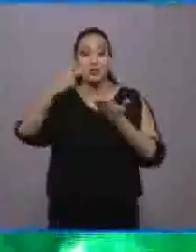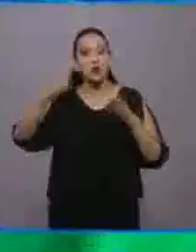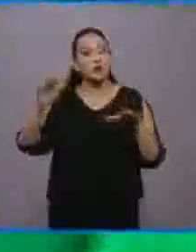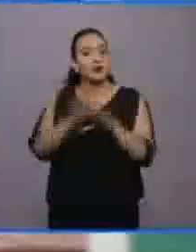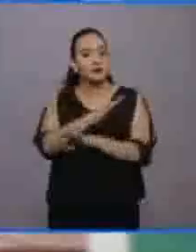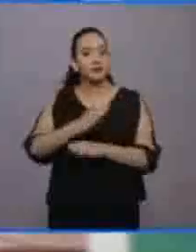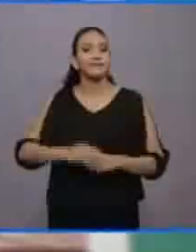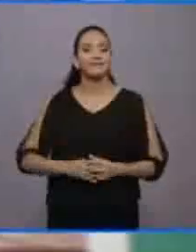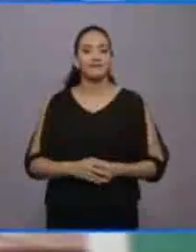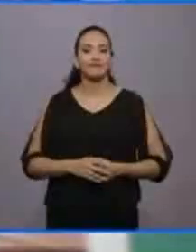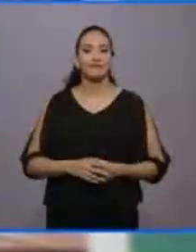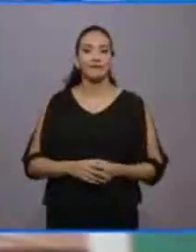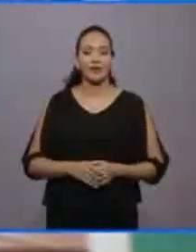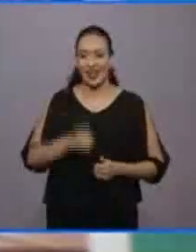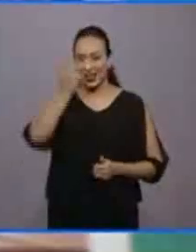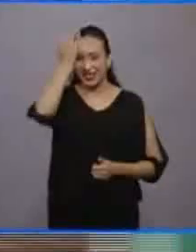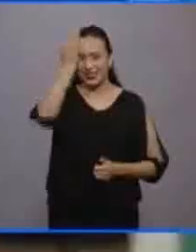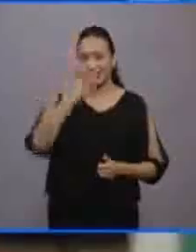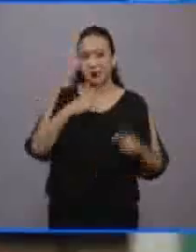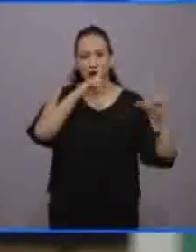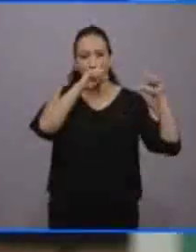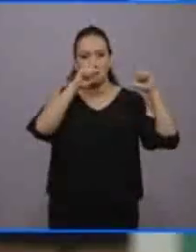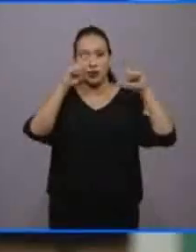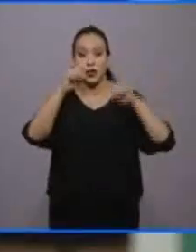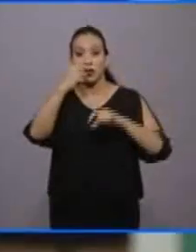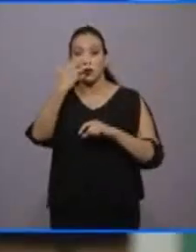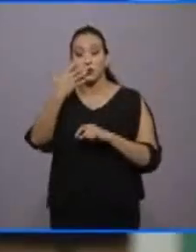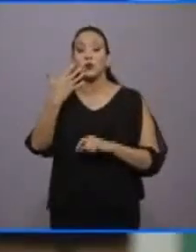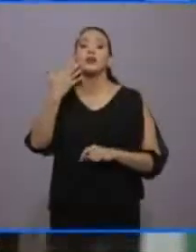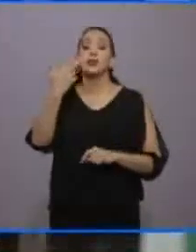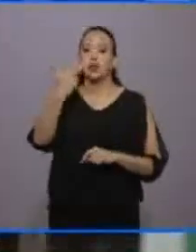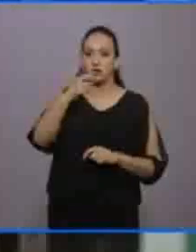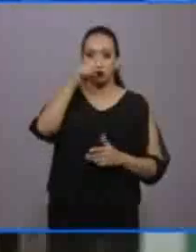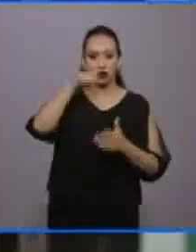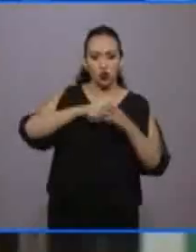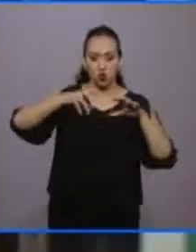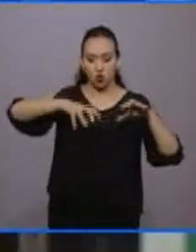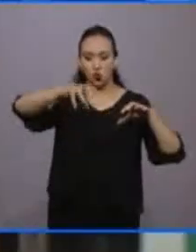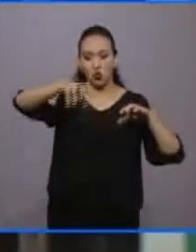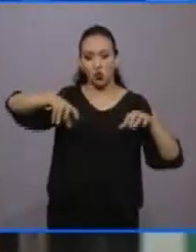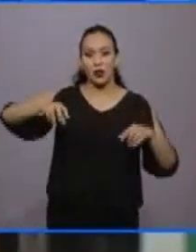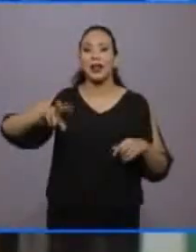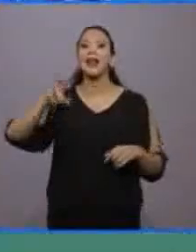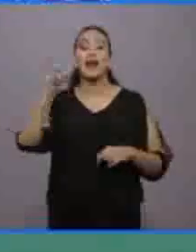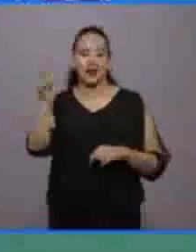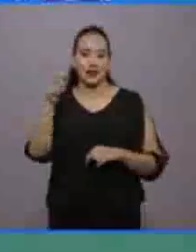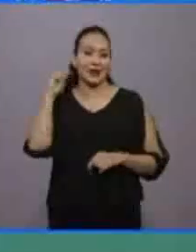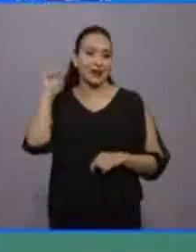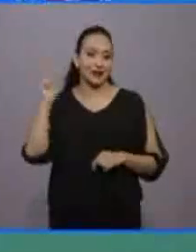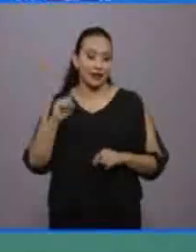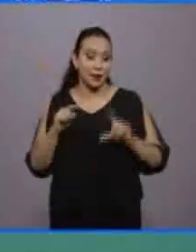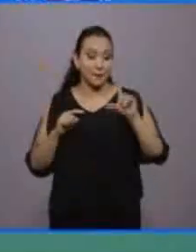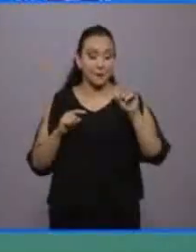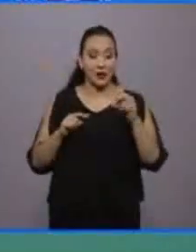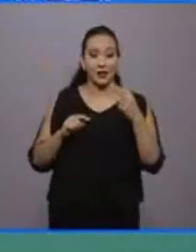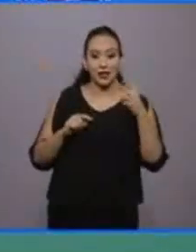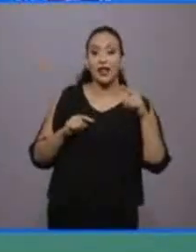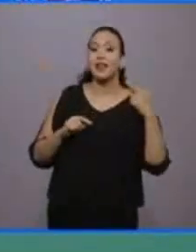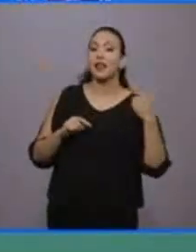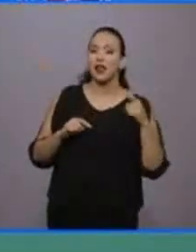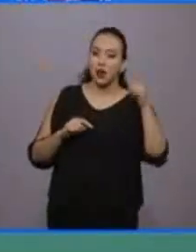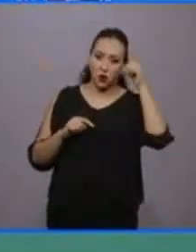sustituidos. Las imágenes tomadas en 58 barrios, 36 de la ciudad de Zacatecas y 22 de la de